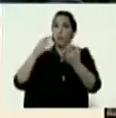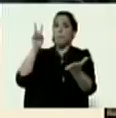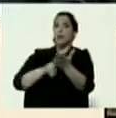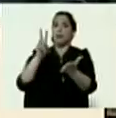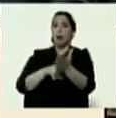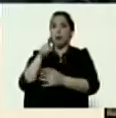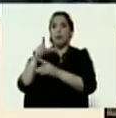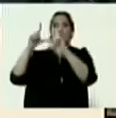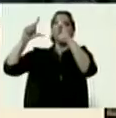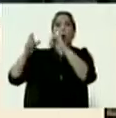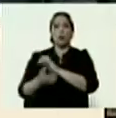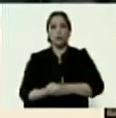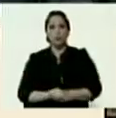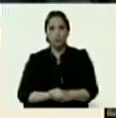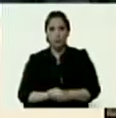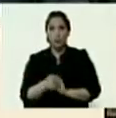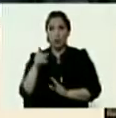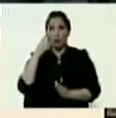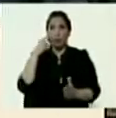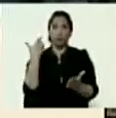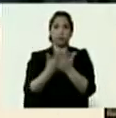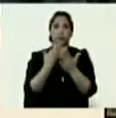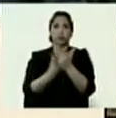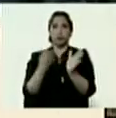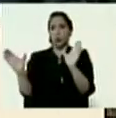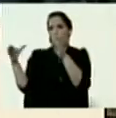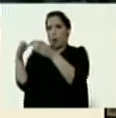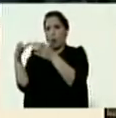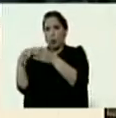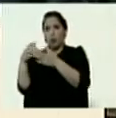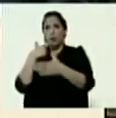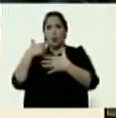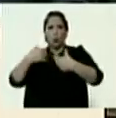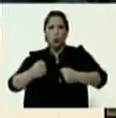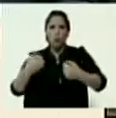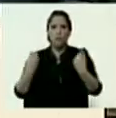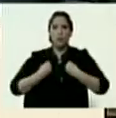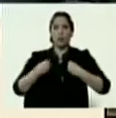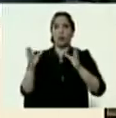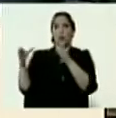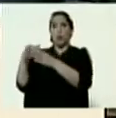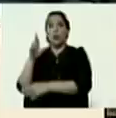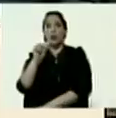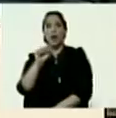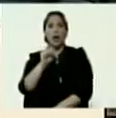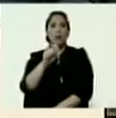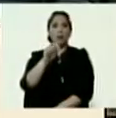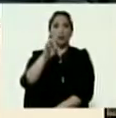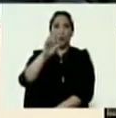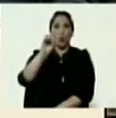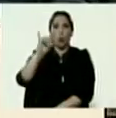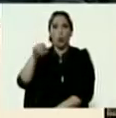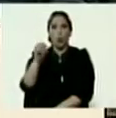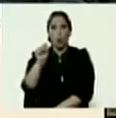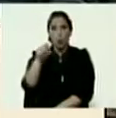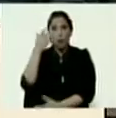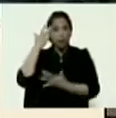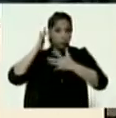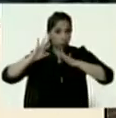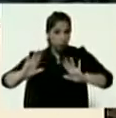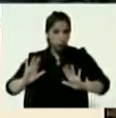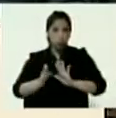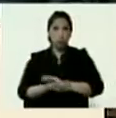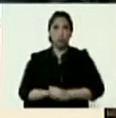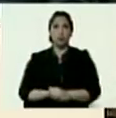con esa fotografía se conformaba un seguro de vida para la banda de los Rastrojos para que en una eventual